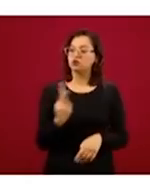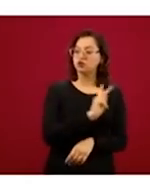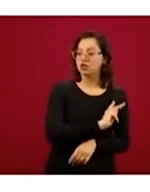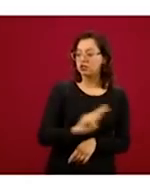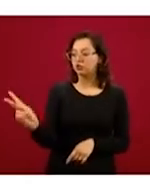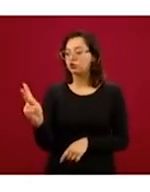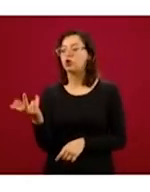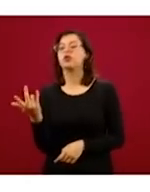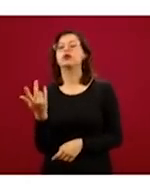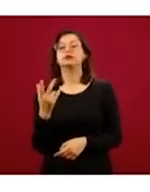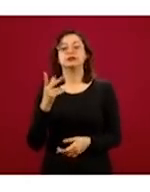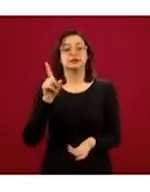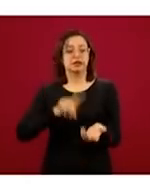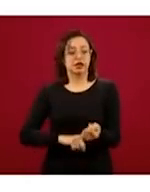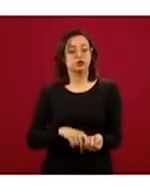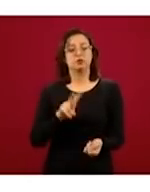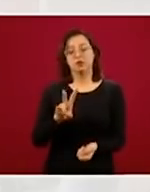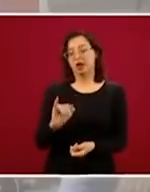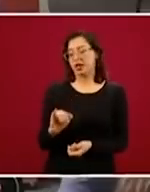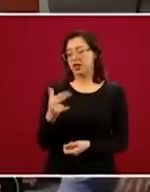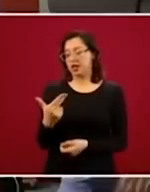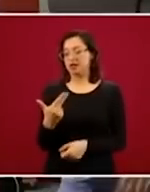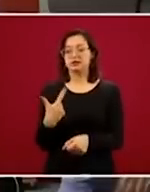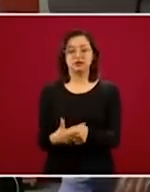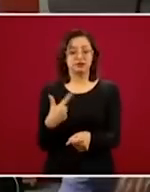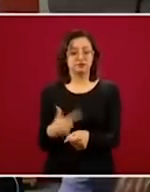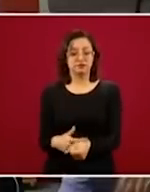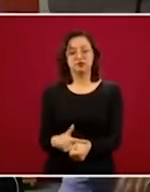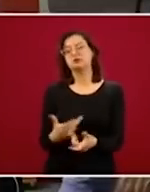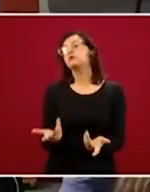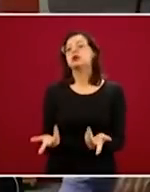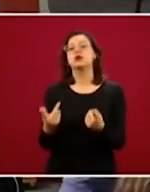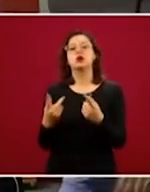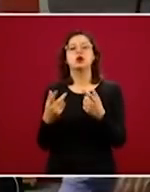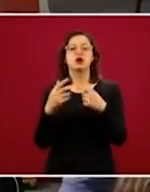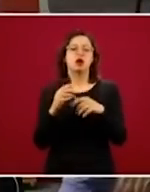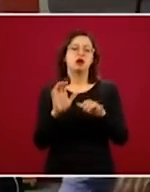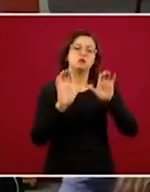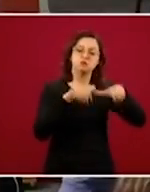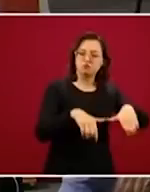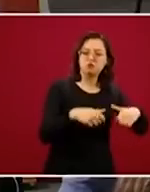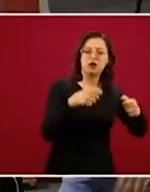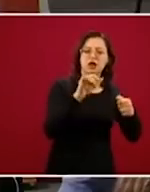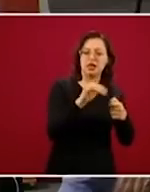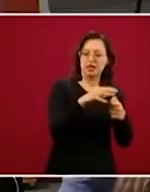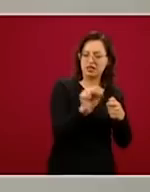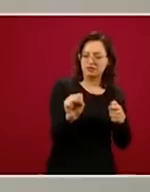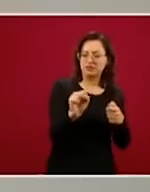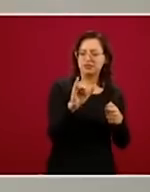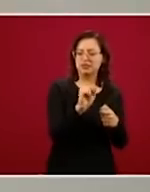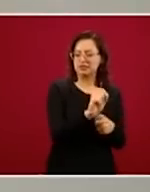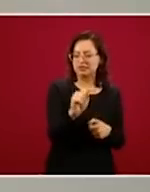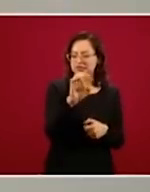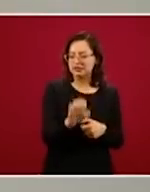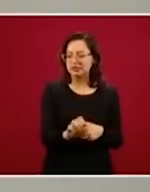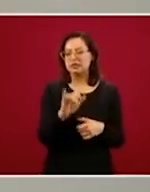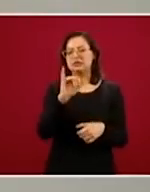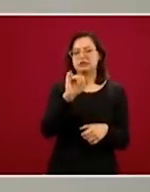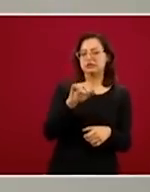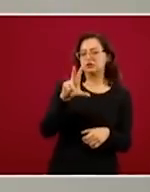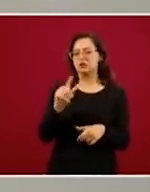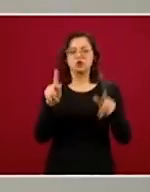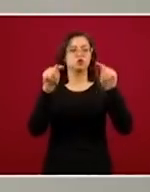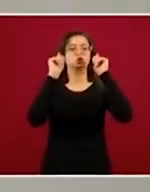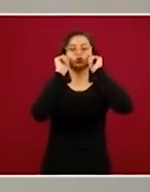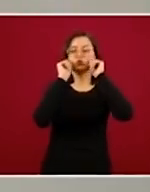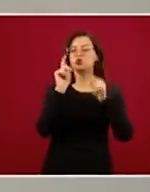de derechohabiencia derechohabiencia tendrán los mismos medicamentos que son los mejores medicamentos para el tratamiento